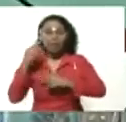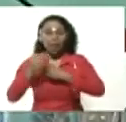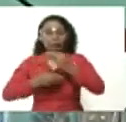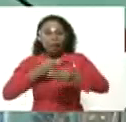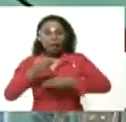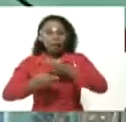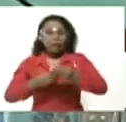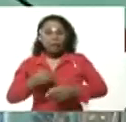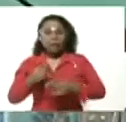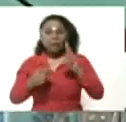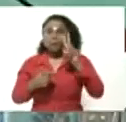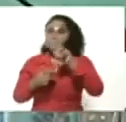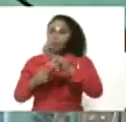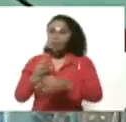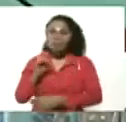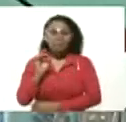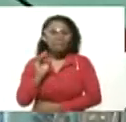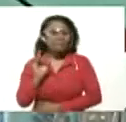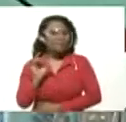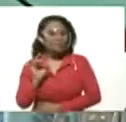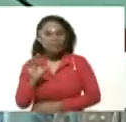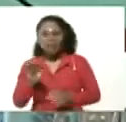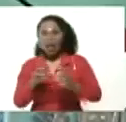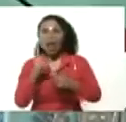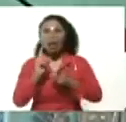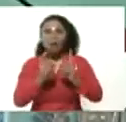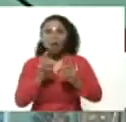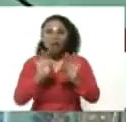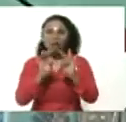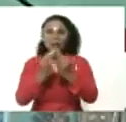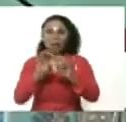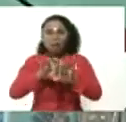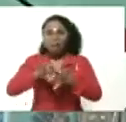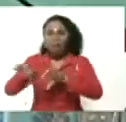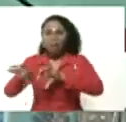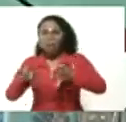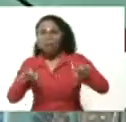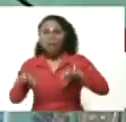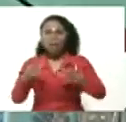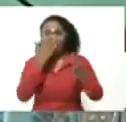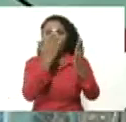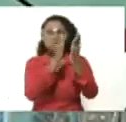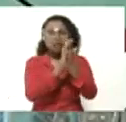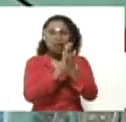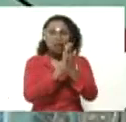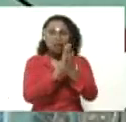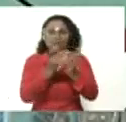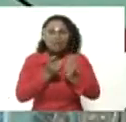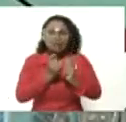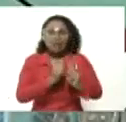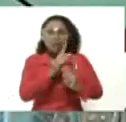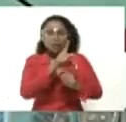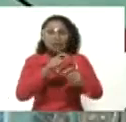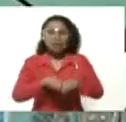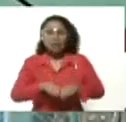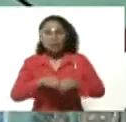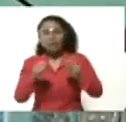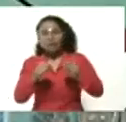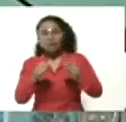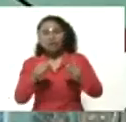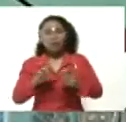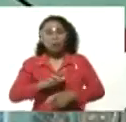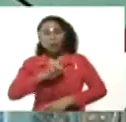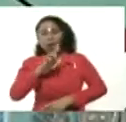con mucho dolor, han separado a familias en la frontera, intentando, con esa quiebra tan